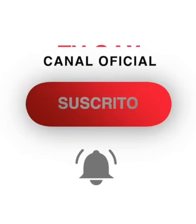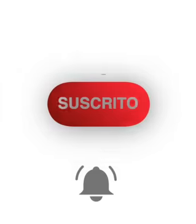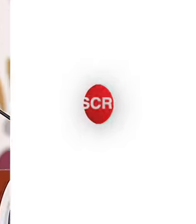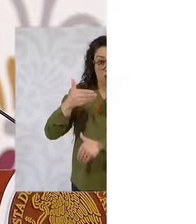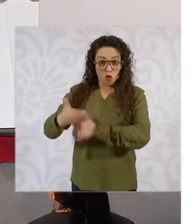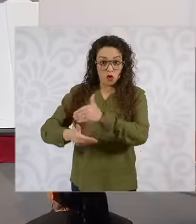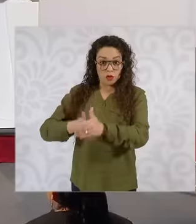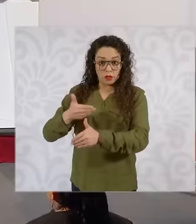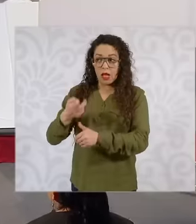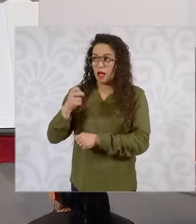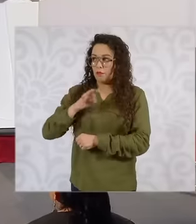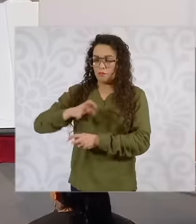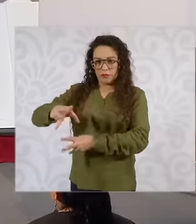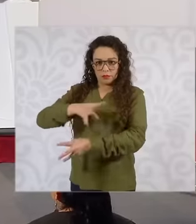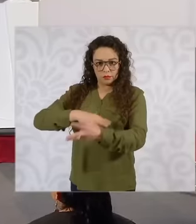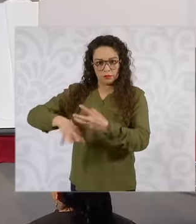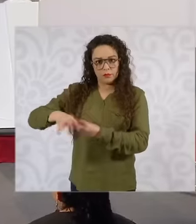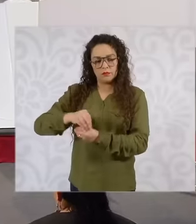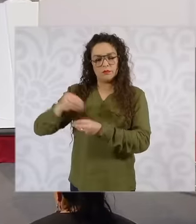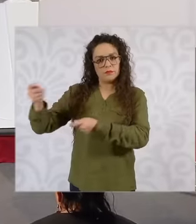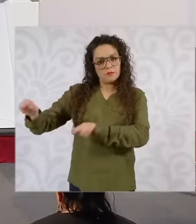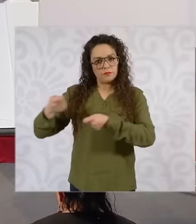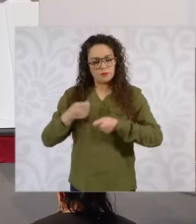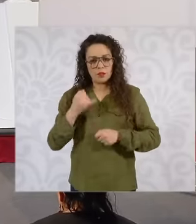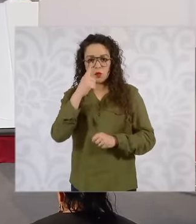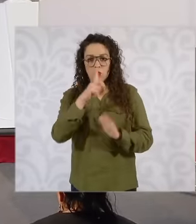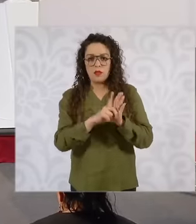Además, un departamento valuado en